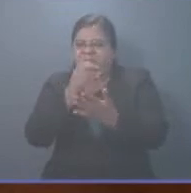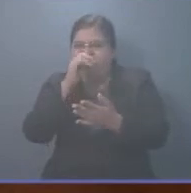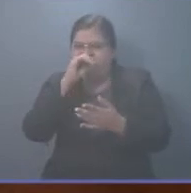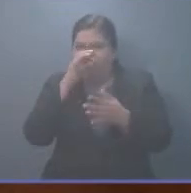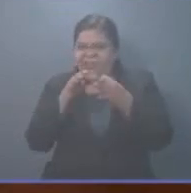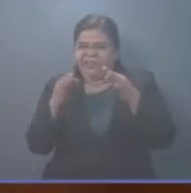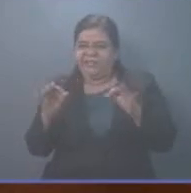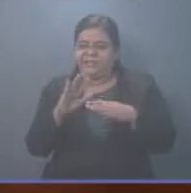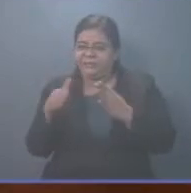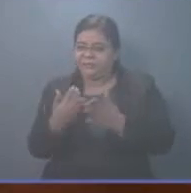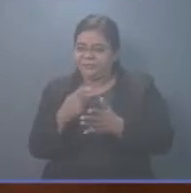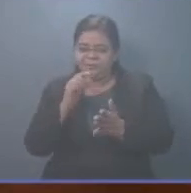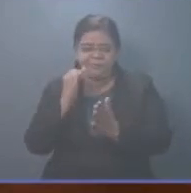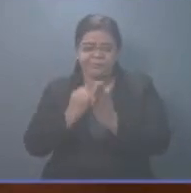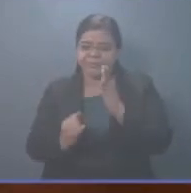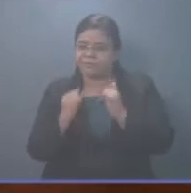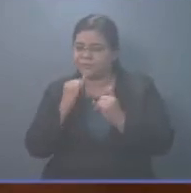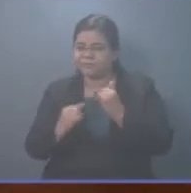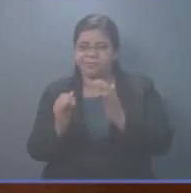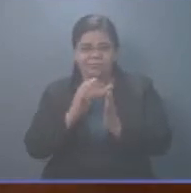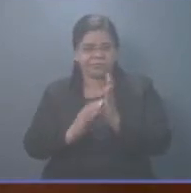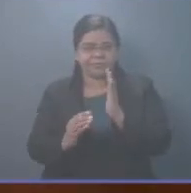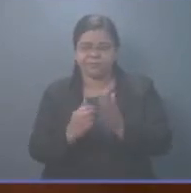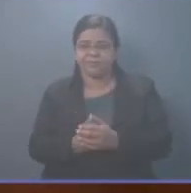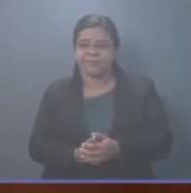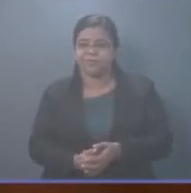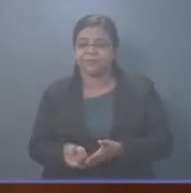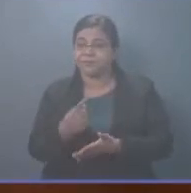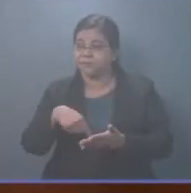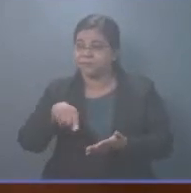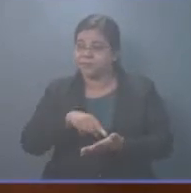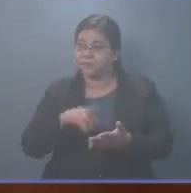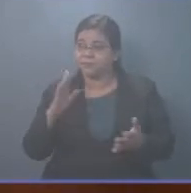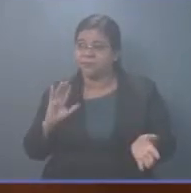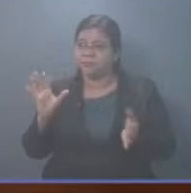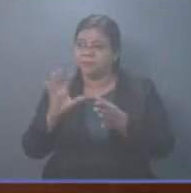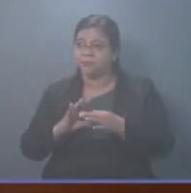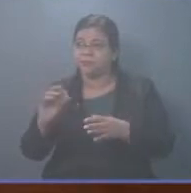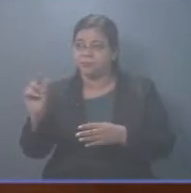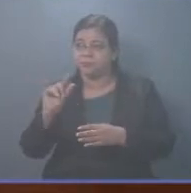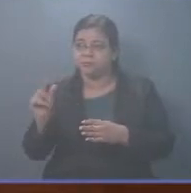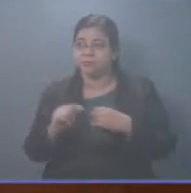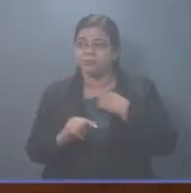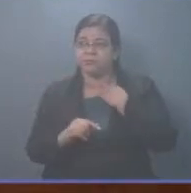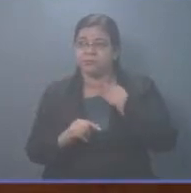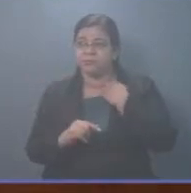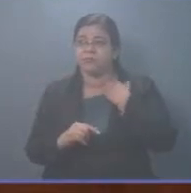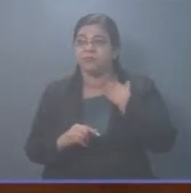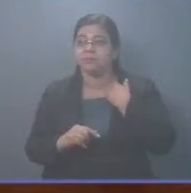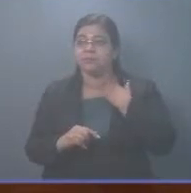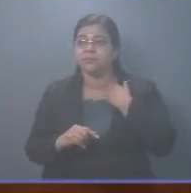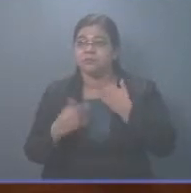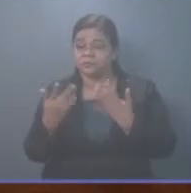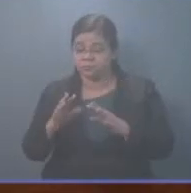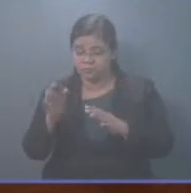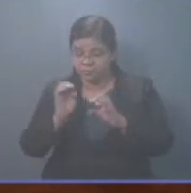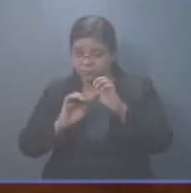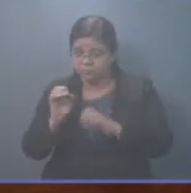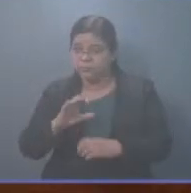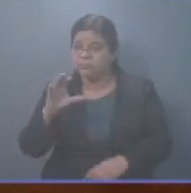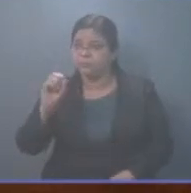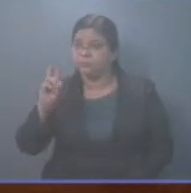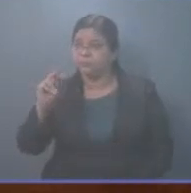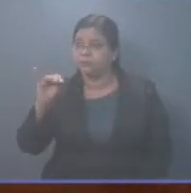redacción al último inciso. Estos centros estarán sujetos a la autorización, supervisión y evaluación del